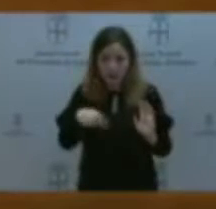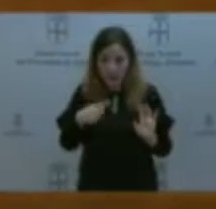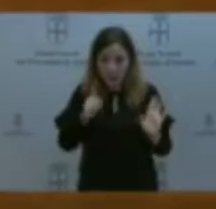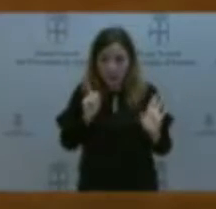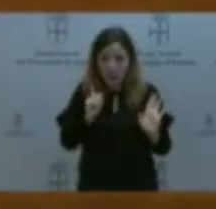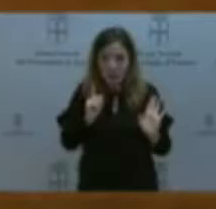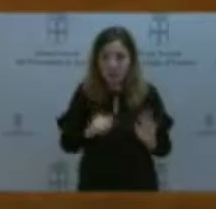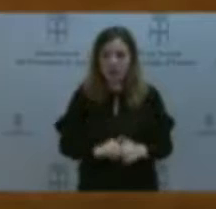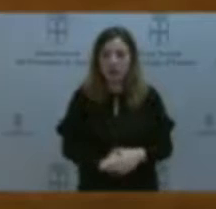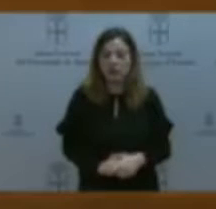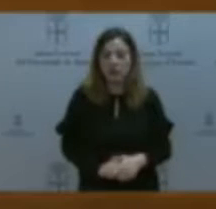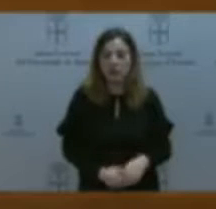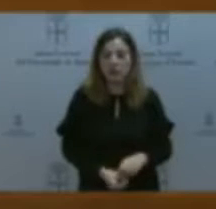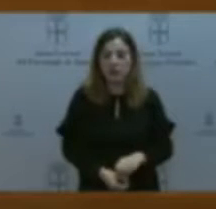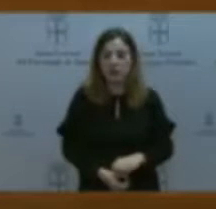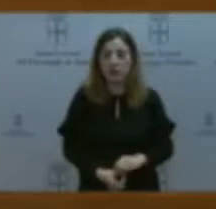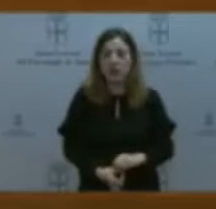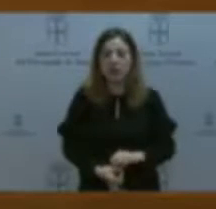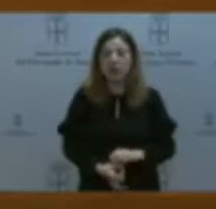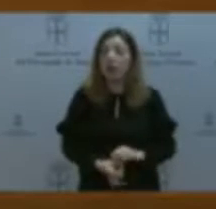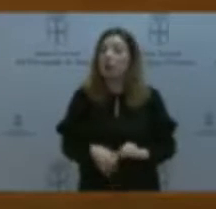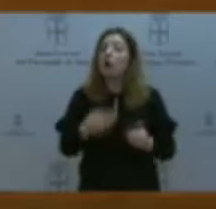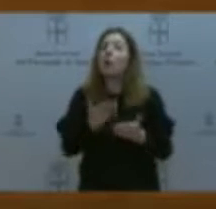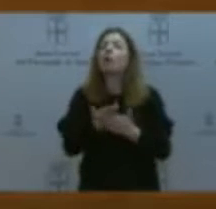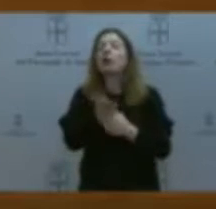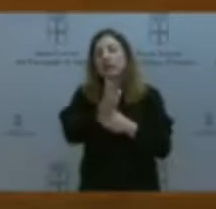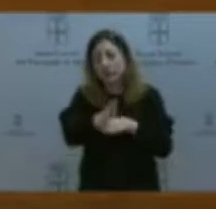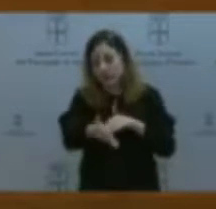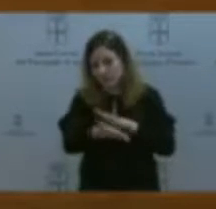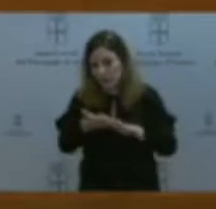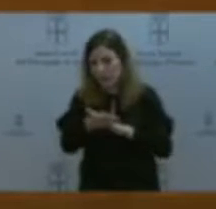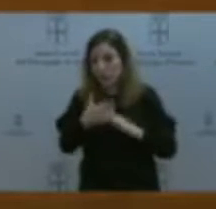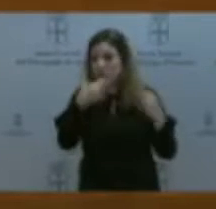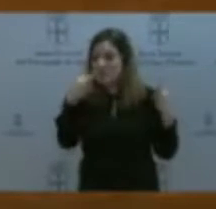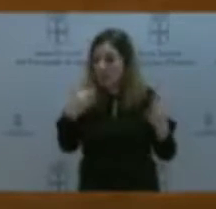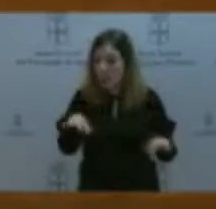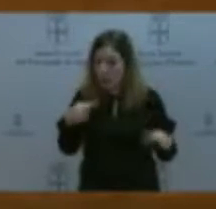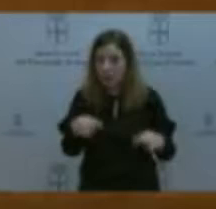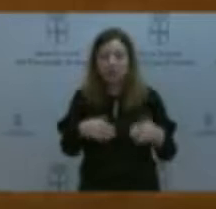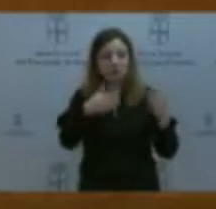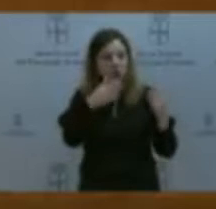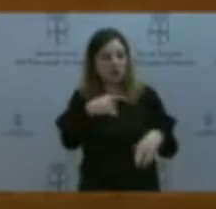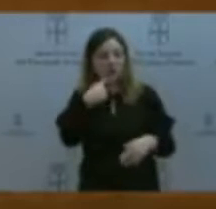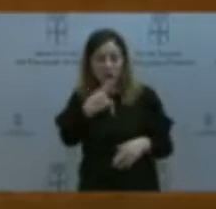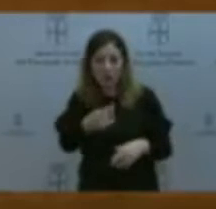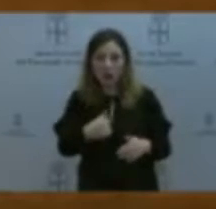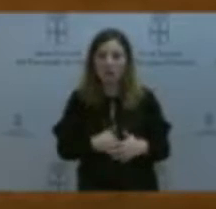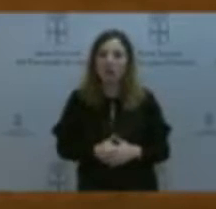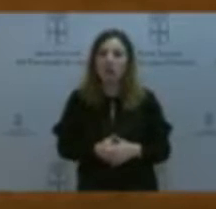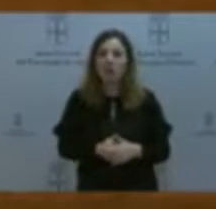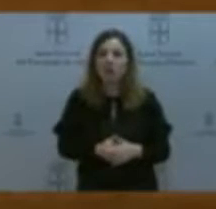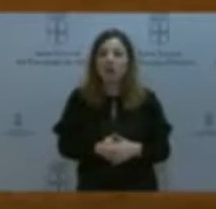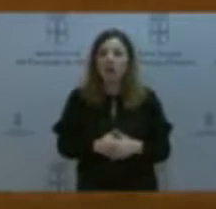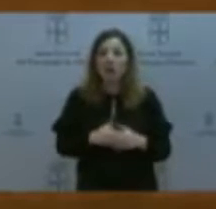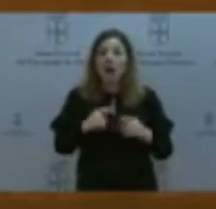sobre la propuesta, decía, una propuesta simple, que ustedes dicen, es que moverse por Asturias es caro y difícil, y